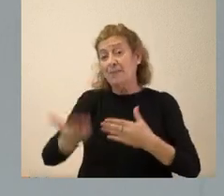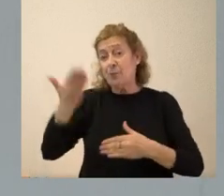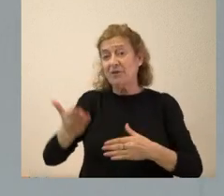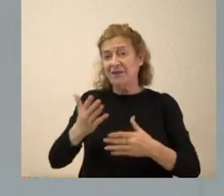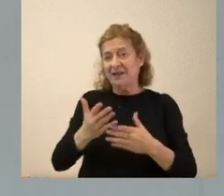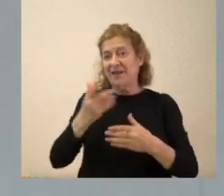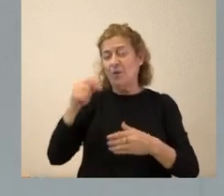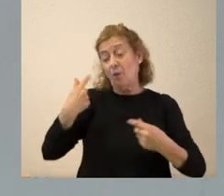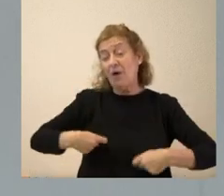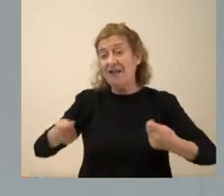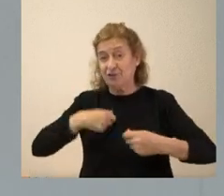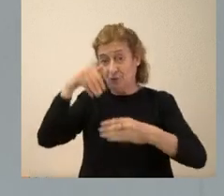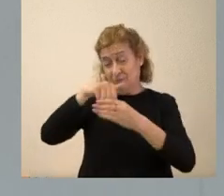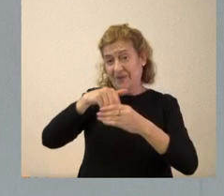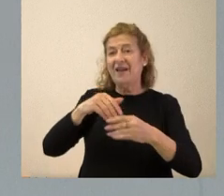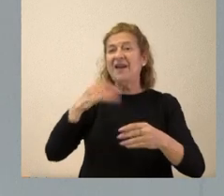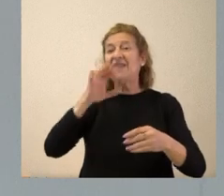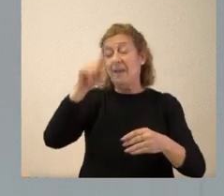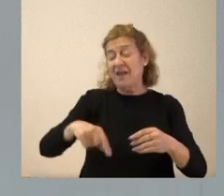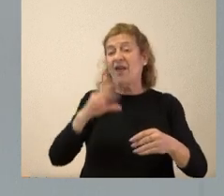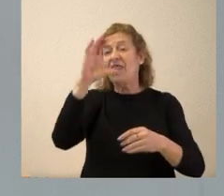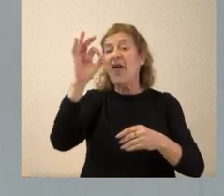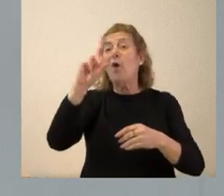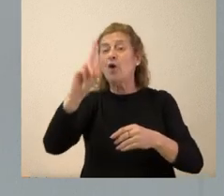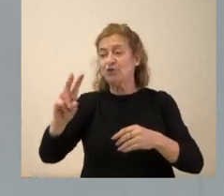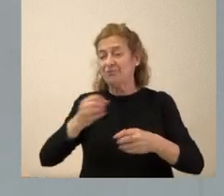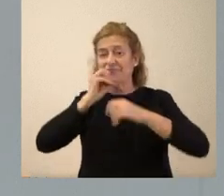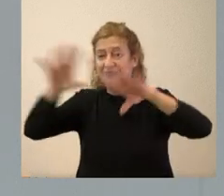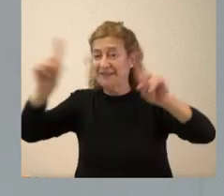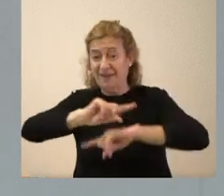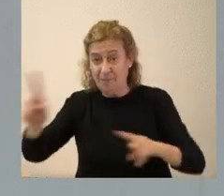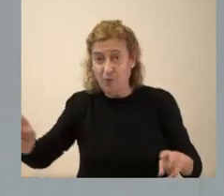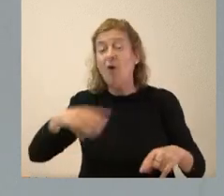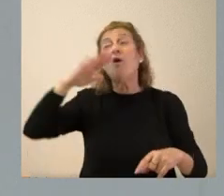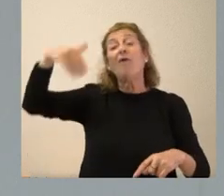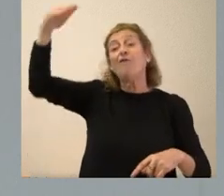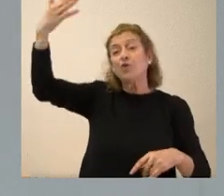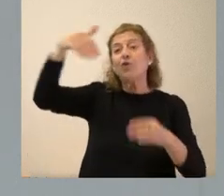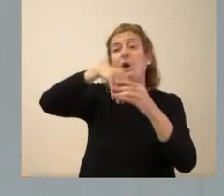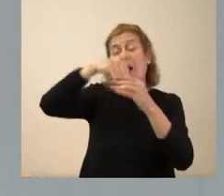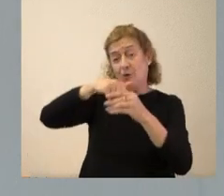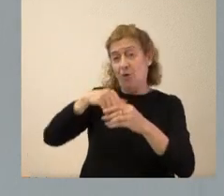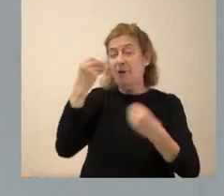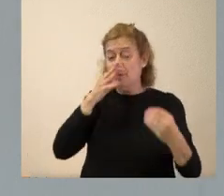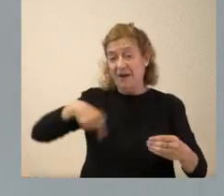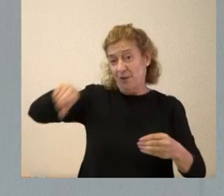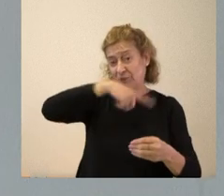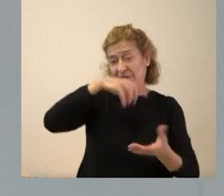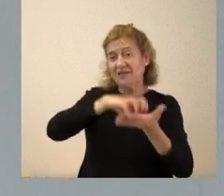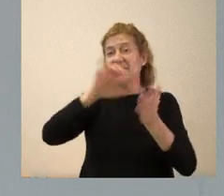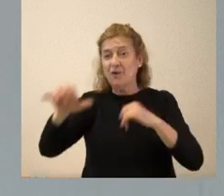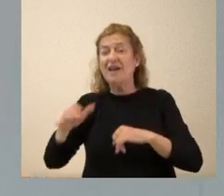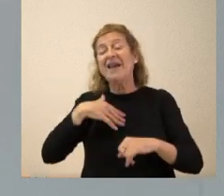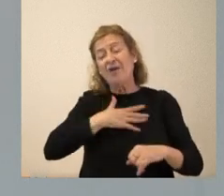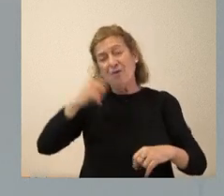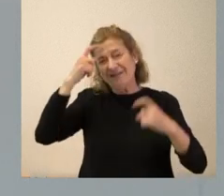de los costes energéticos de las emisiones de CO2 y por tanto un ahorro futuro de forma relevante En ese sentido que tiene nuestra comunidad de disponer de las mejores